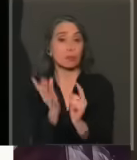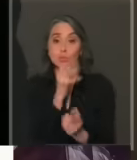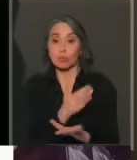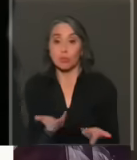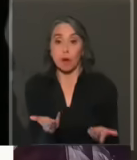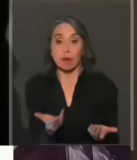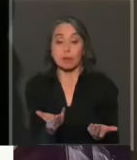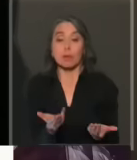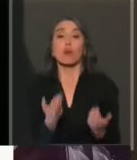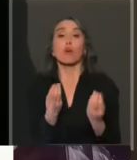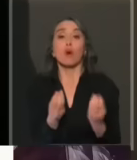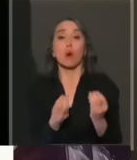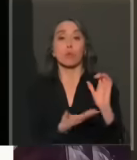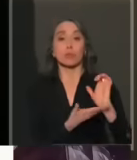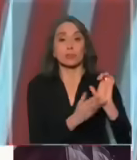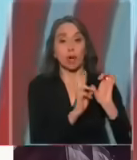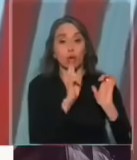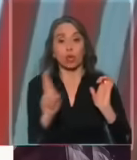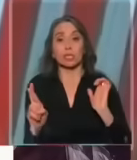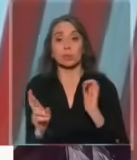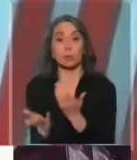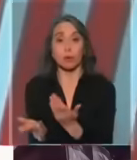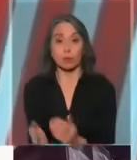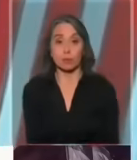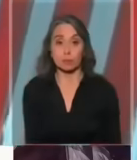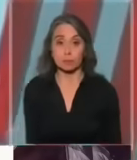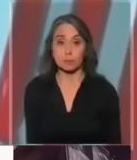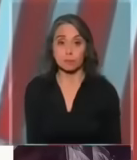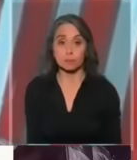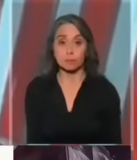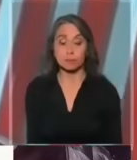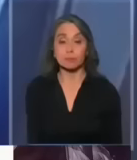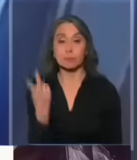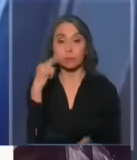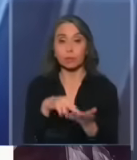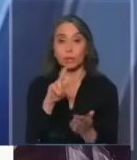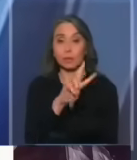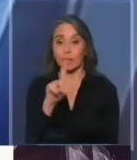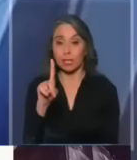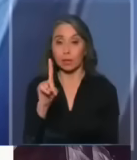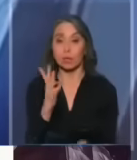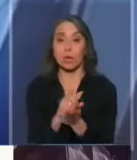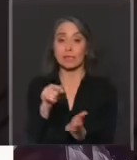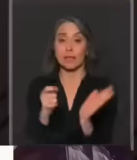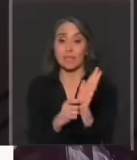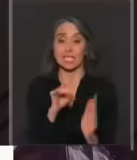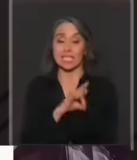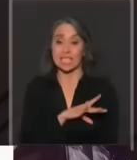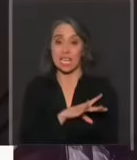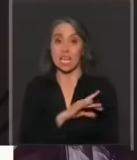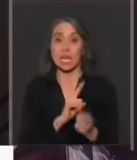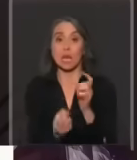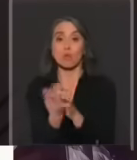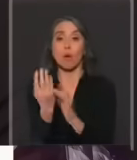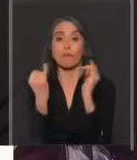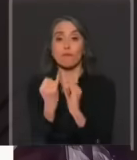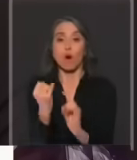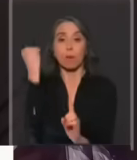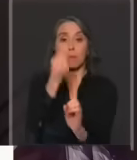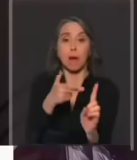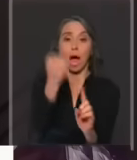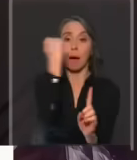de la respuesta que tiene el Estado frente a ello. Desde 2021 a la fecha, Chile enfrenta esta nueva criminalidad.